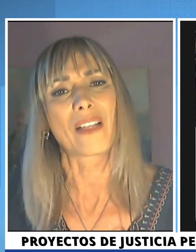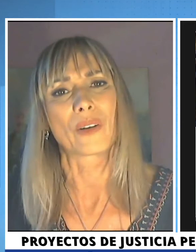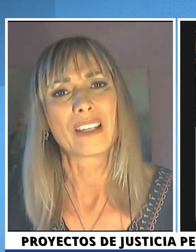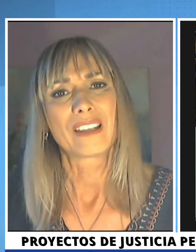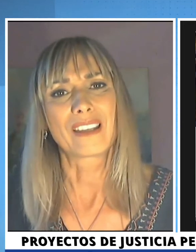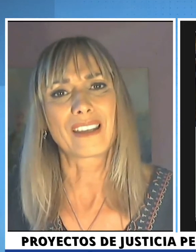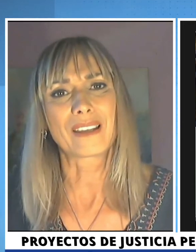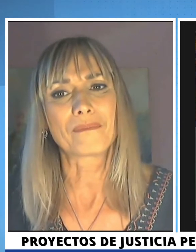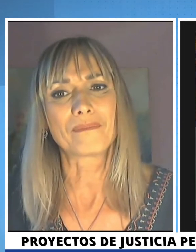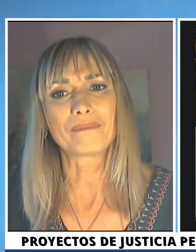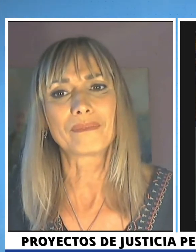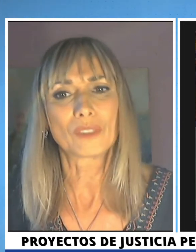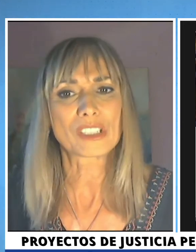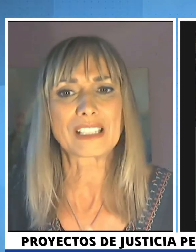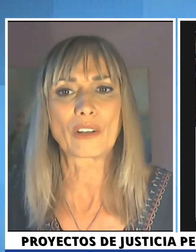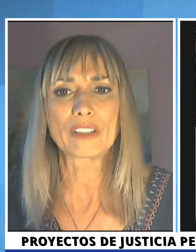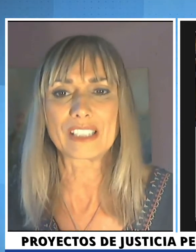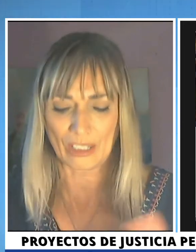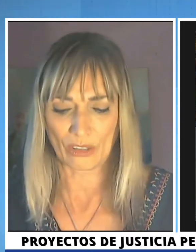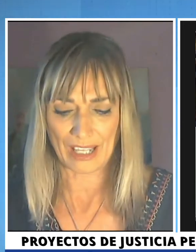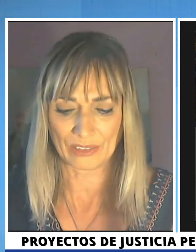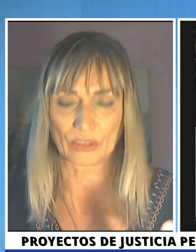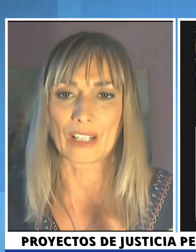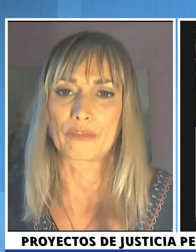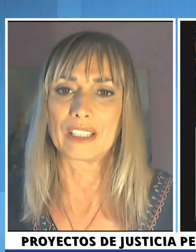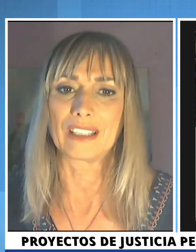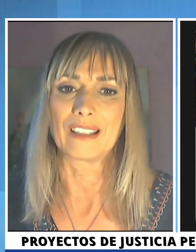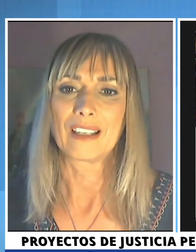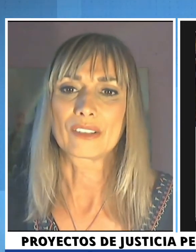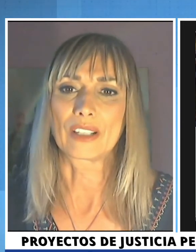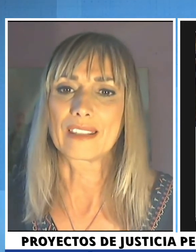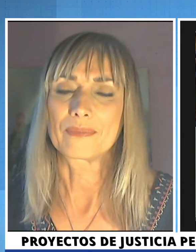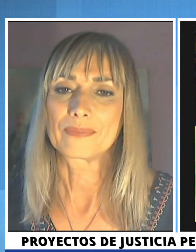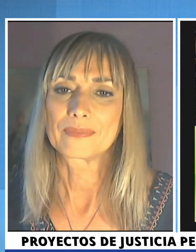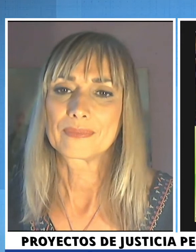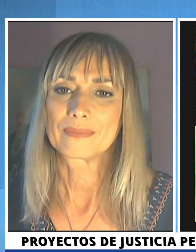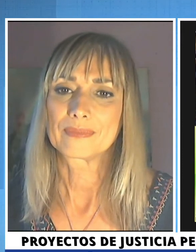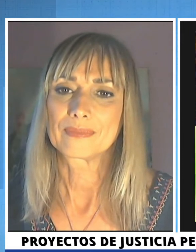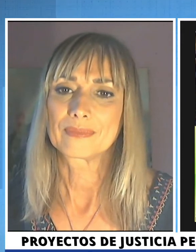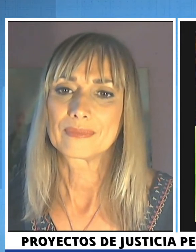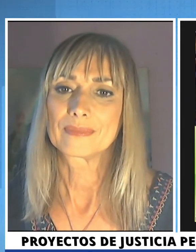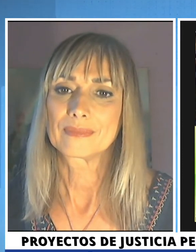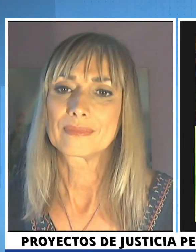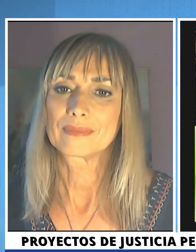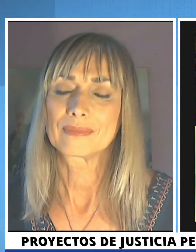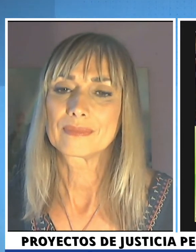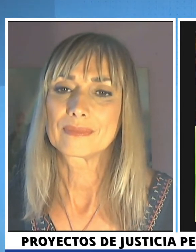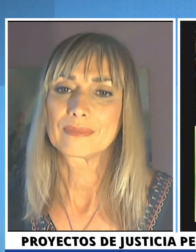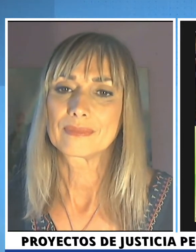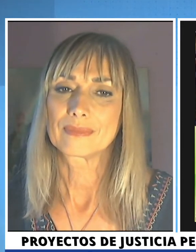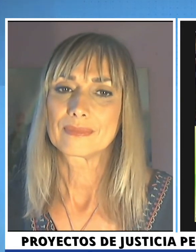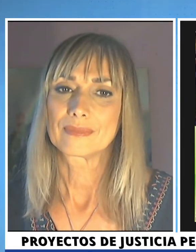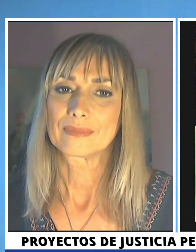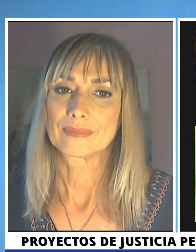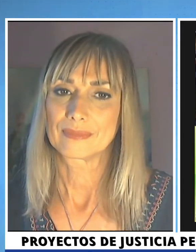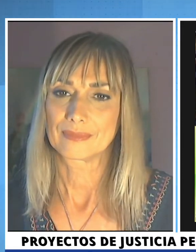abreviado. No sé si coincidís con la doctora Ruffini, Soledad. A mí me parece que incluso